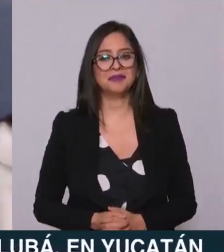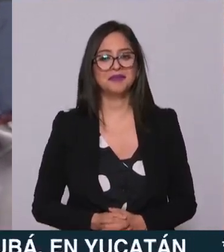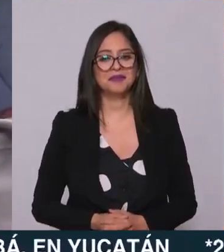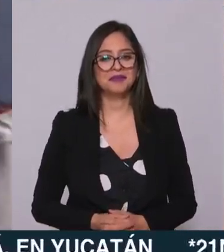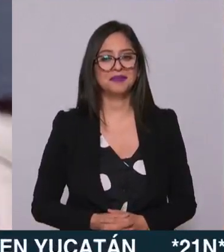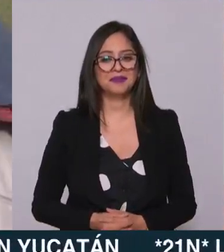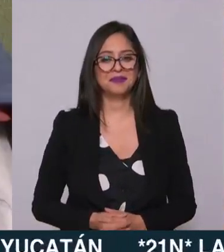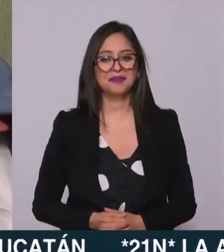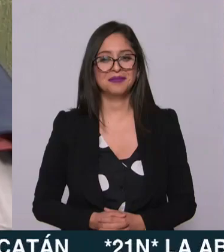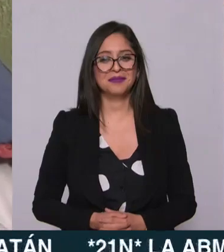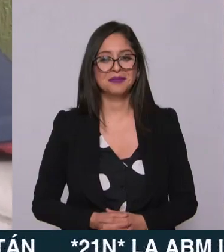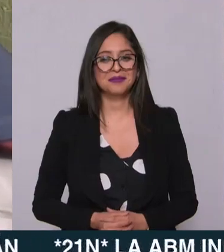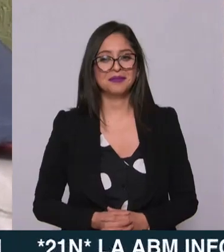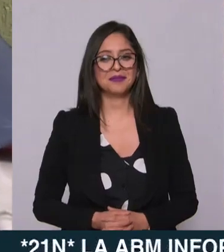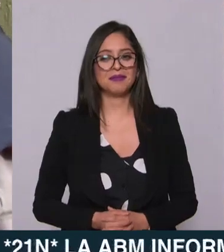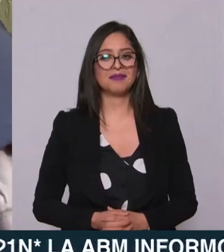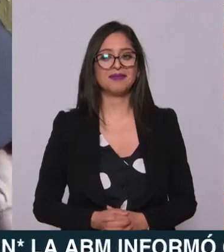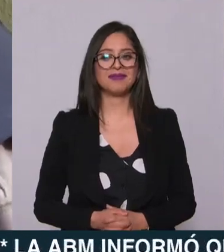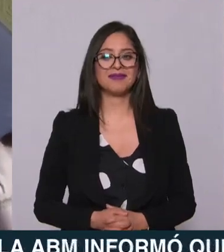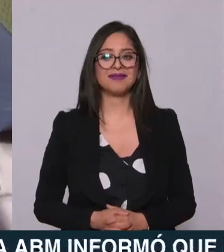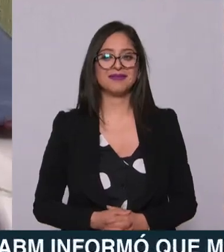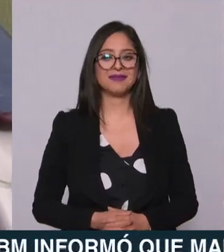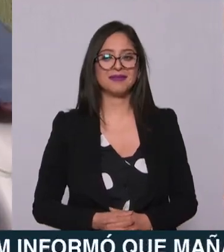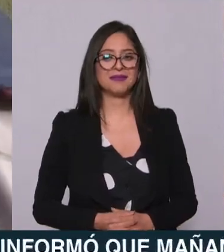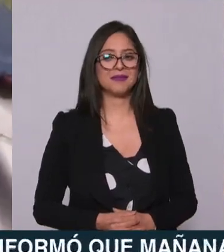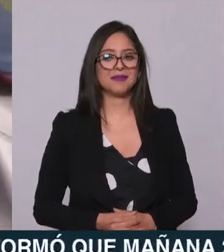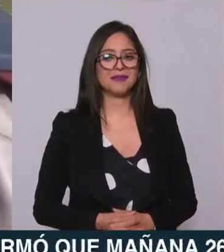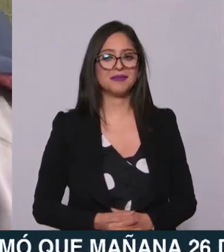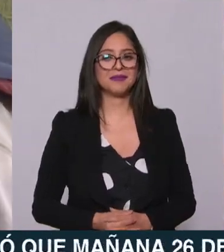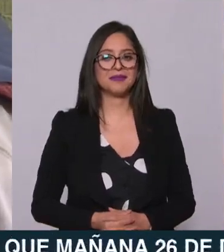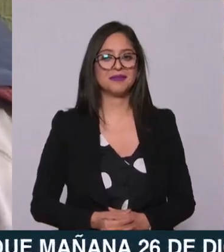darlo, hermoso cariño.